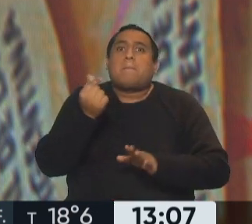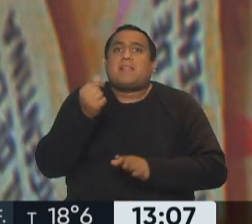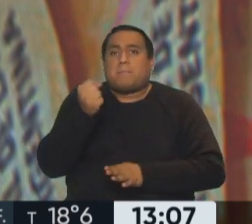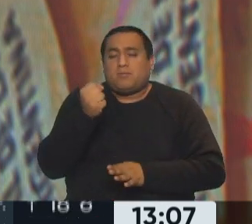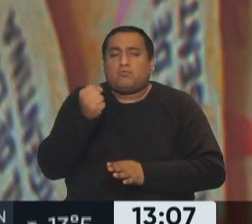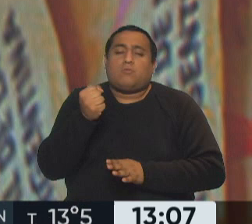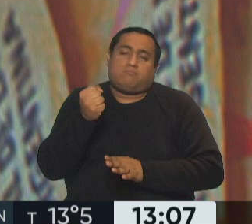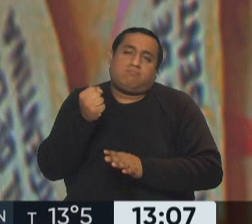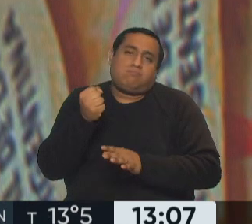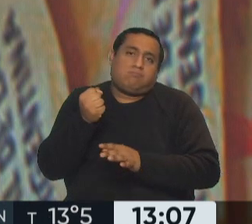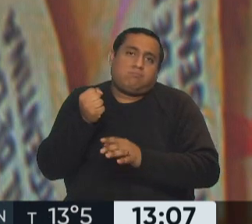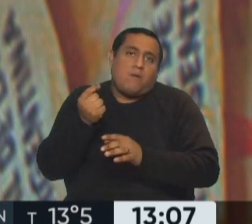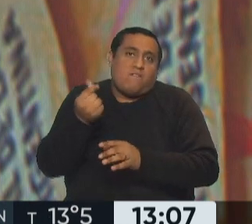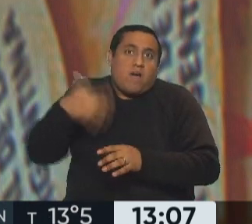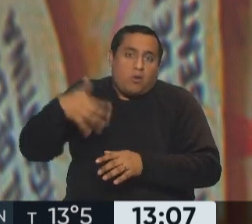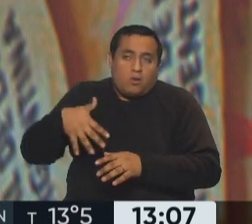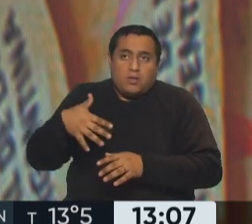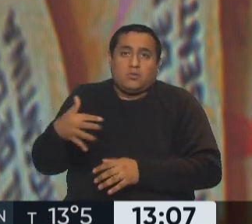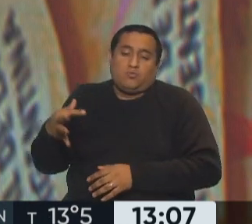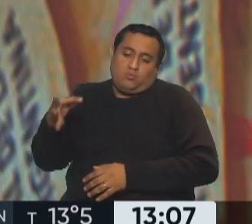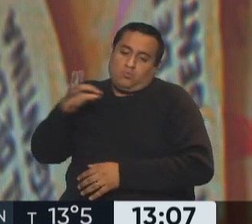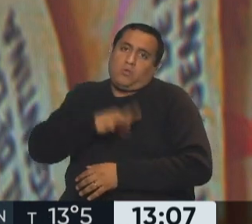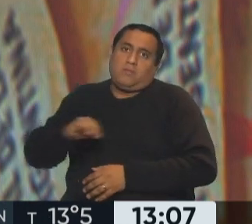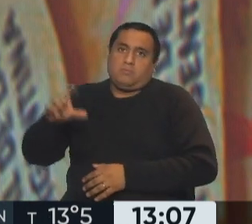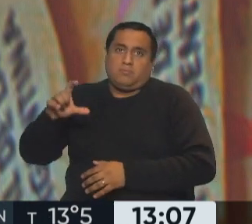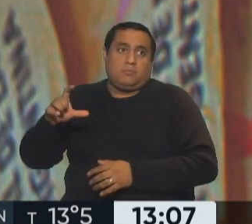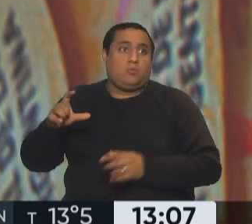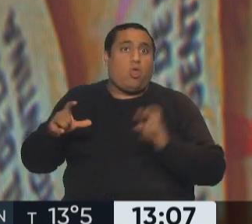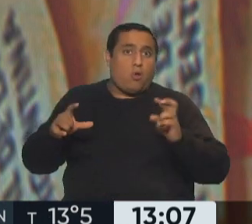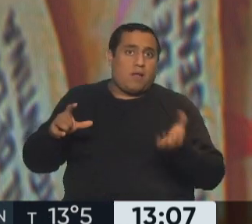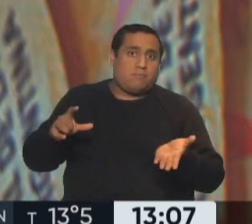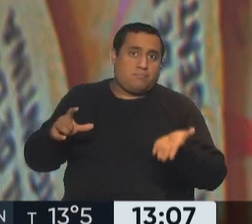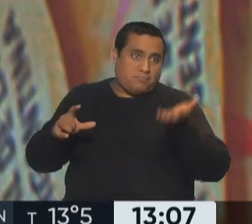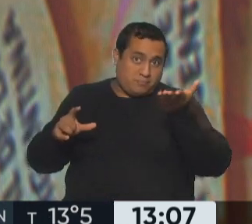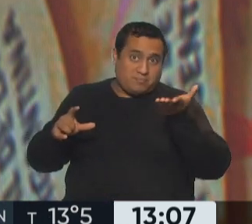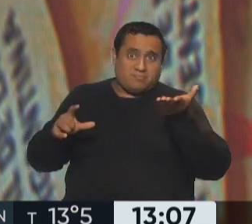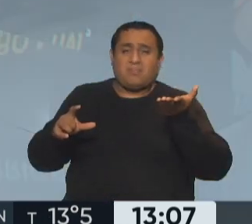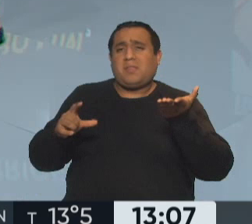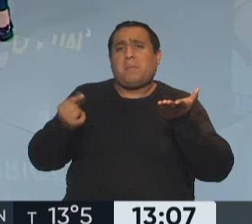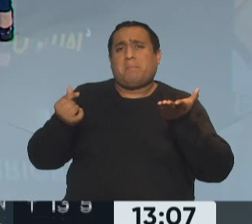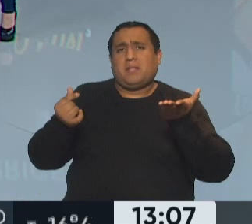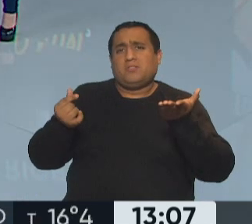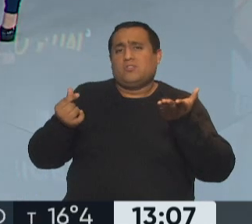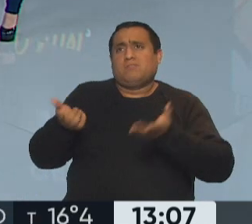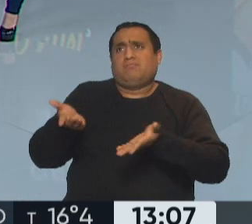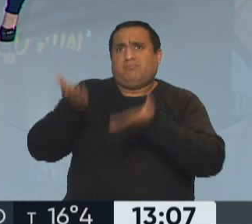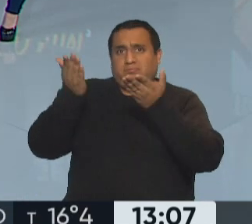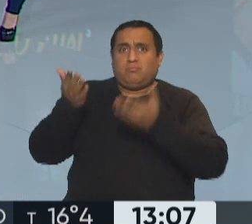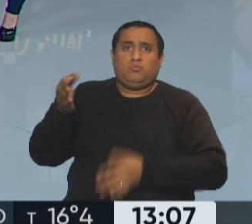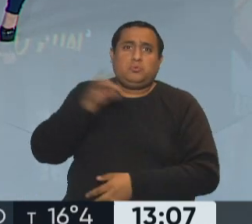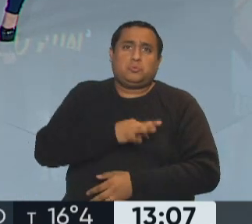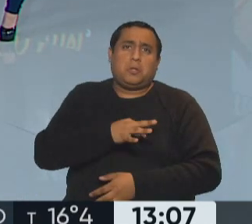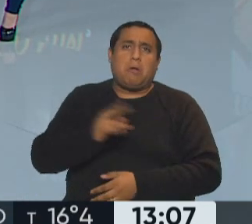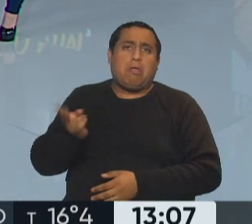valor de nuestros salarios. Sabemos que cuando se mueve el dólar, lo primero que pasa es que aumentan los precios y perdemos poder adquisitivo. Por eso es importante que el Banco